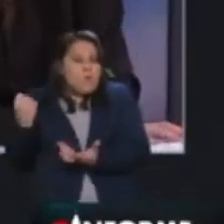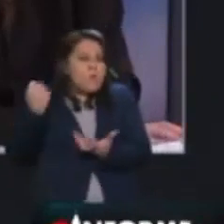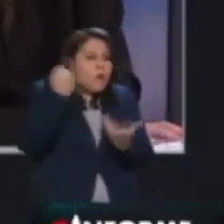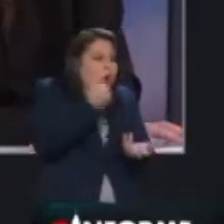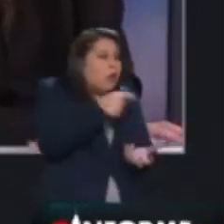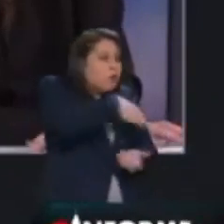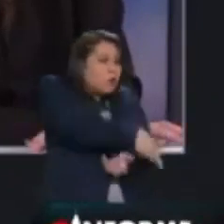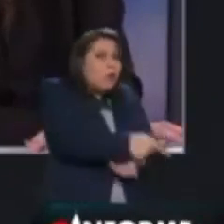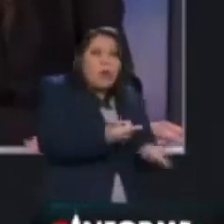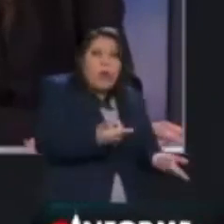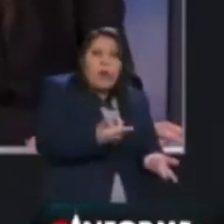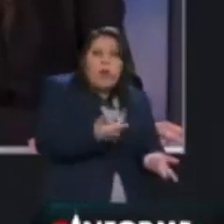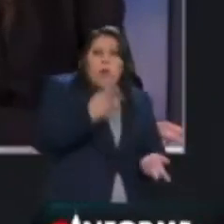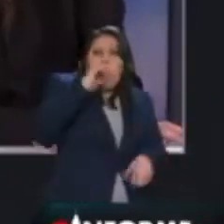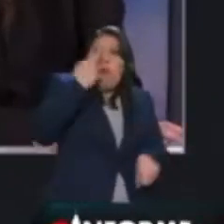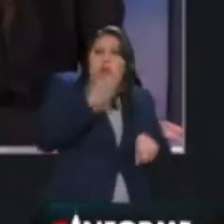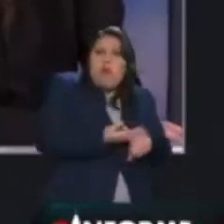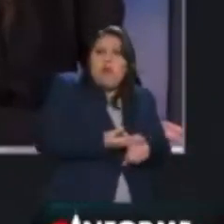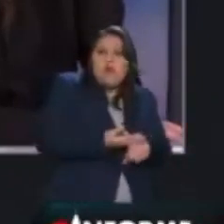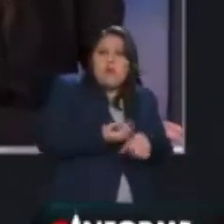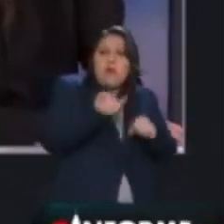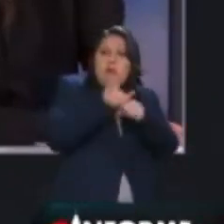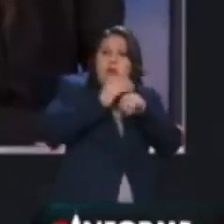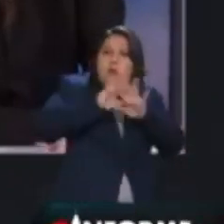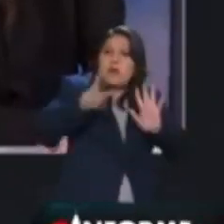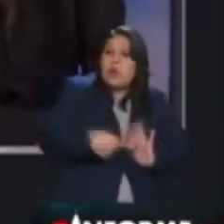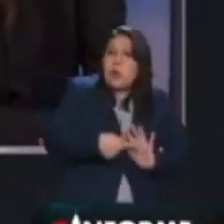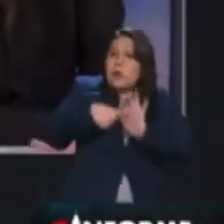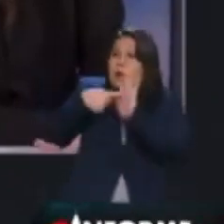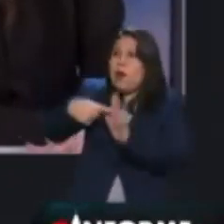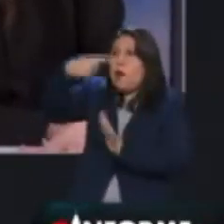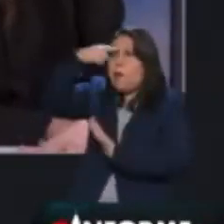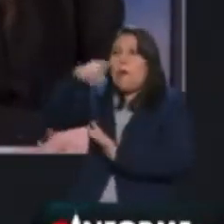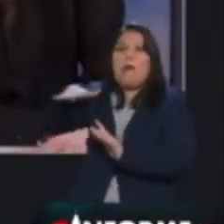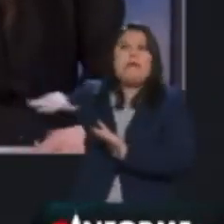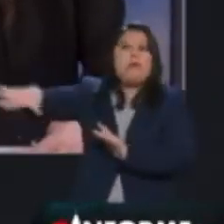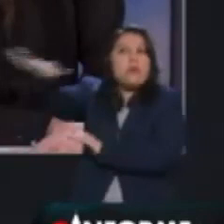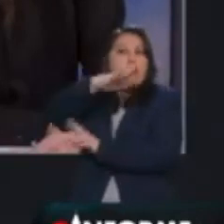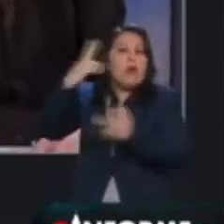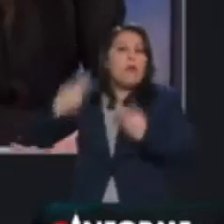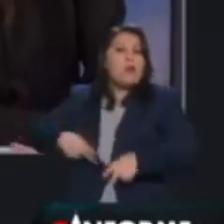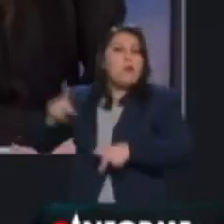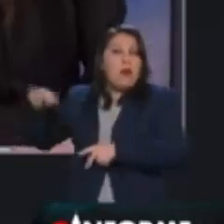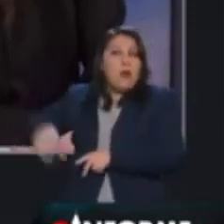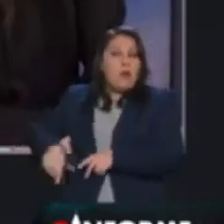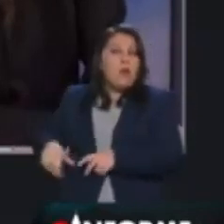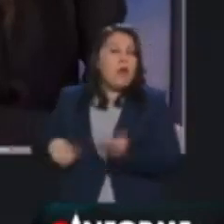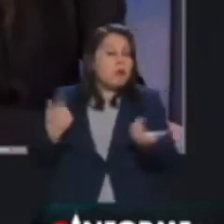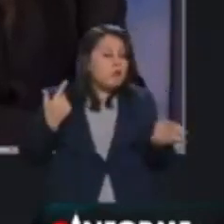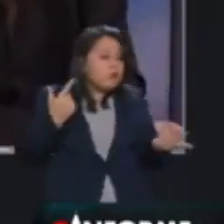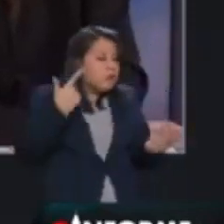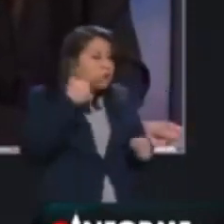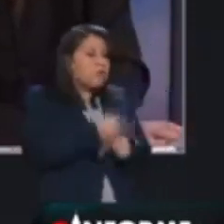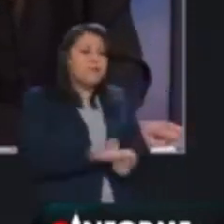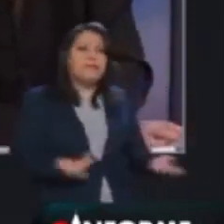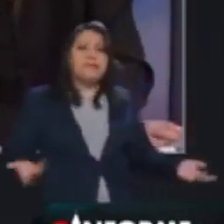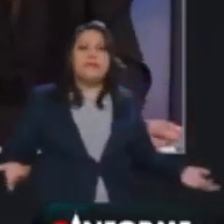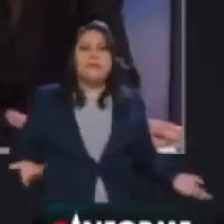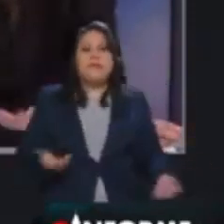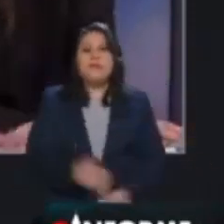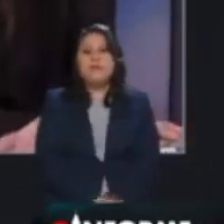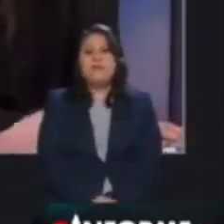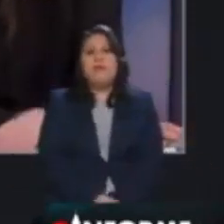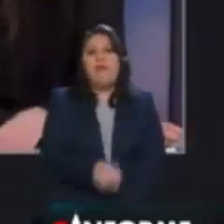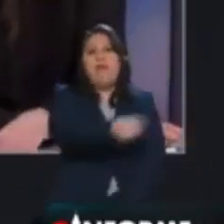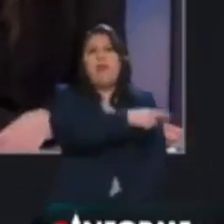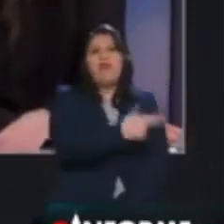que ser sujeto de responsabilidades administrativas penales como el resto, ¿no? la burocracia, ¿no? Y ya vimos cómo lo usaron, ¿no? Se